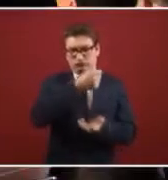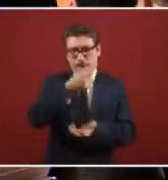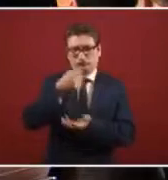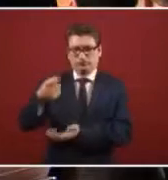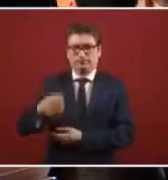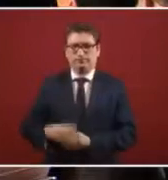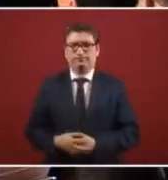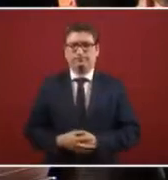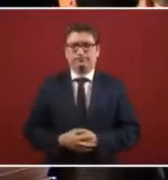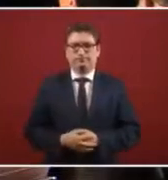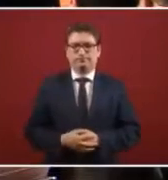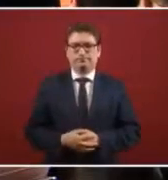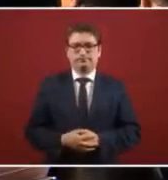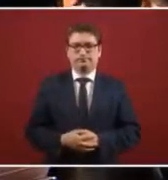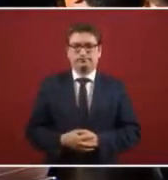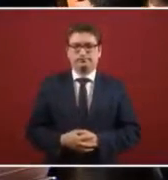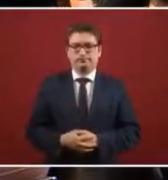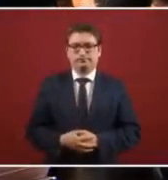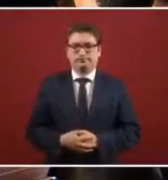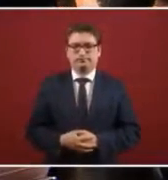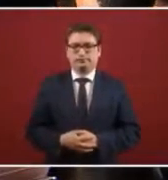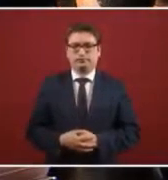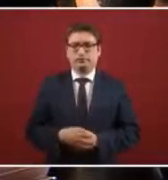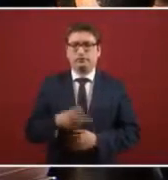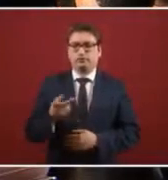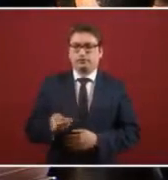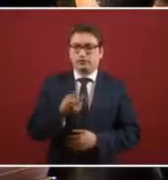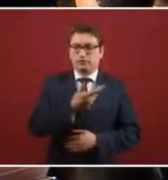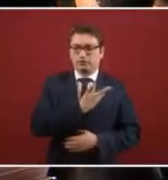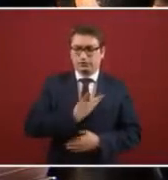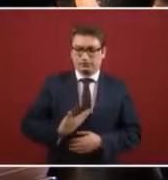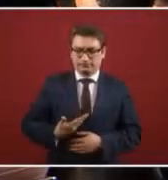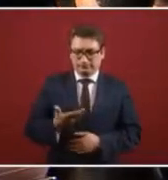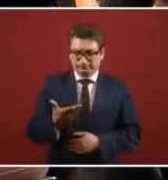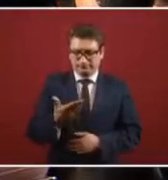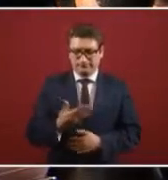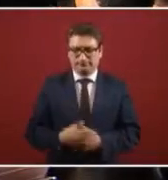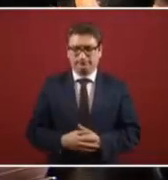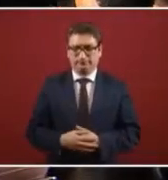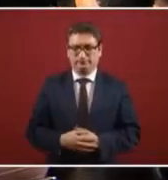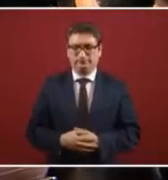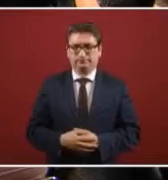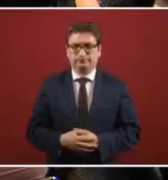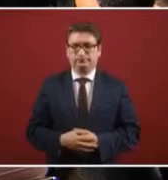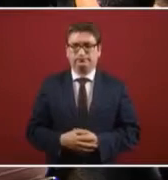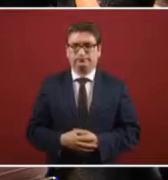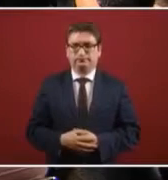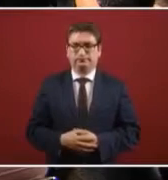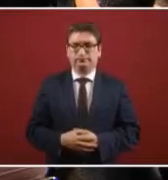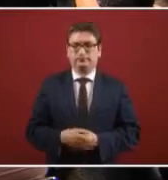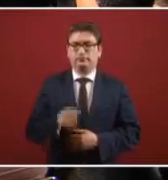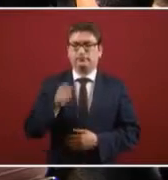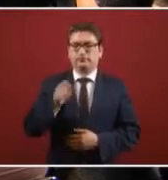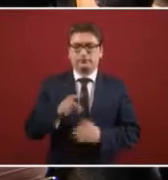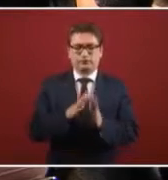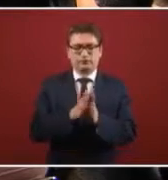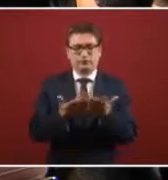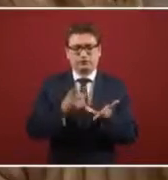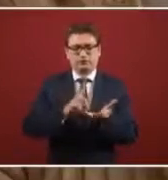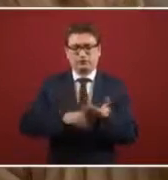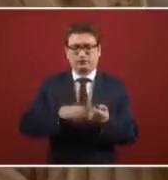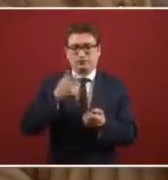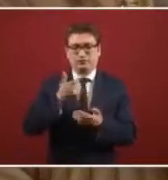Y That's a una classification. pregunta, señor presidente. Sobre su libro de la economía